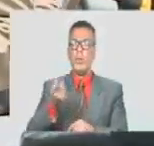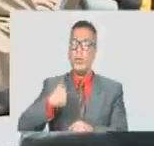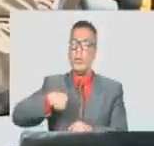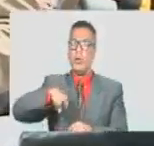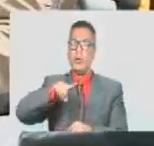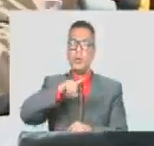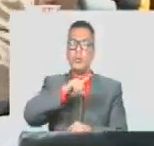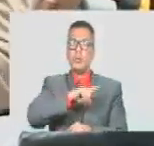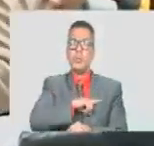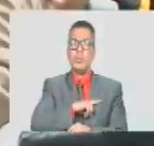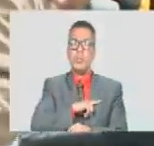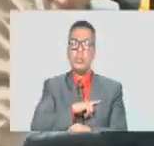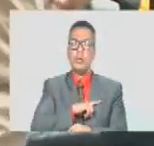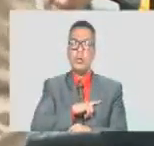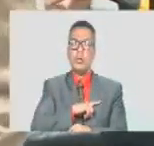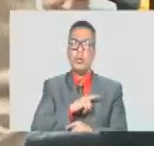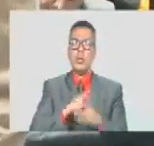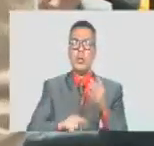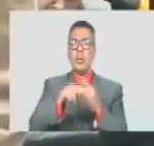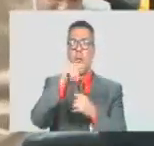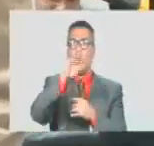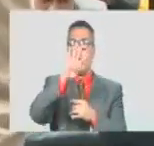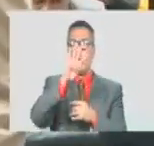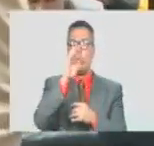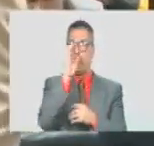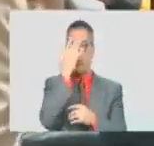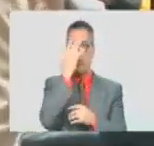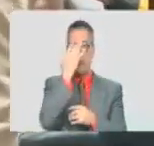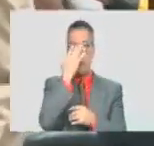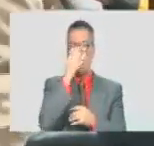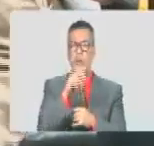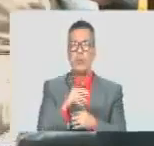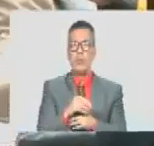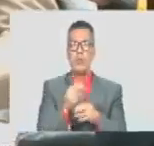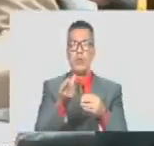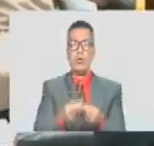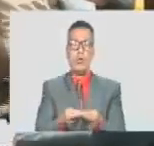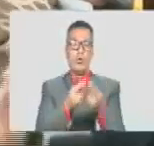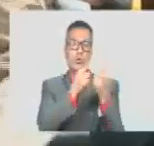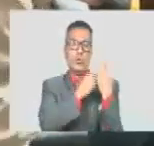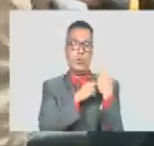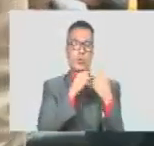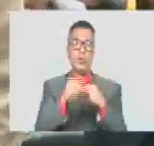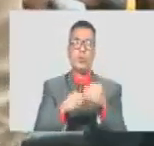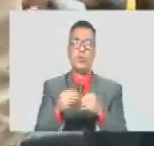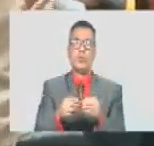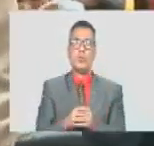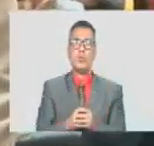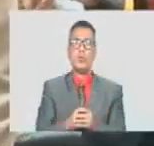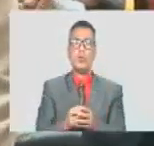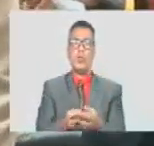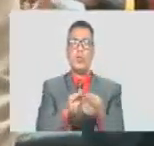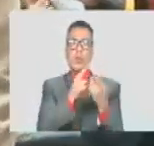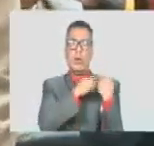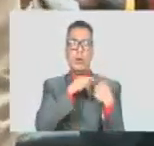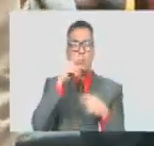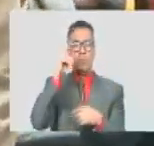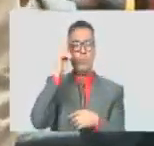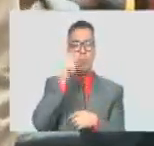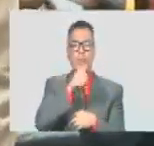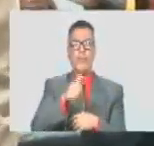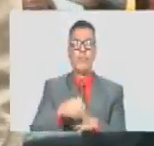nosotros, a la sazón del 4 de febrero, asumimos nuestra